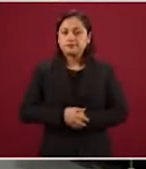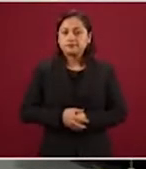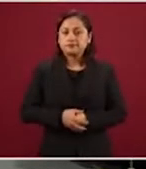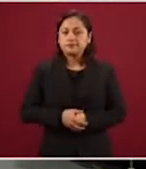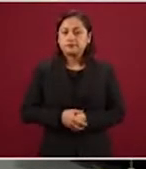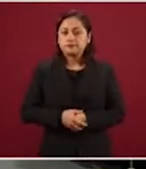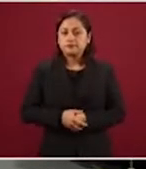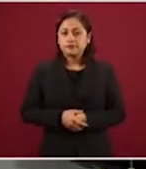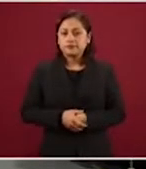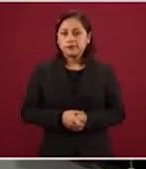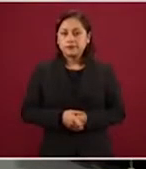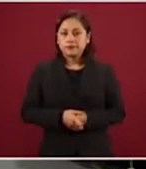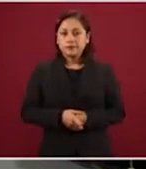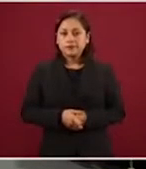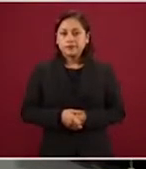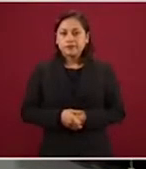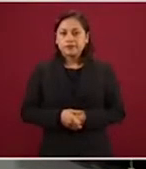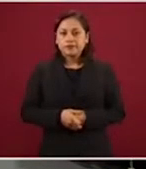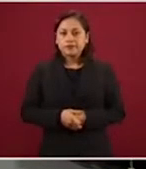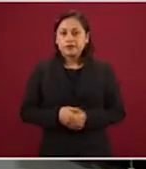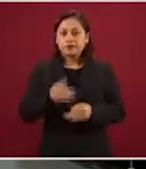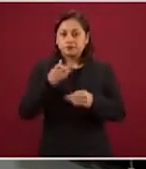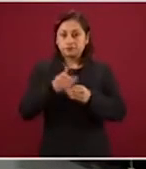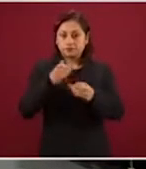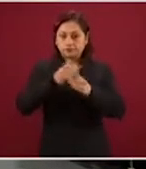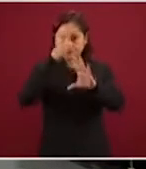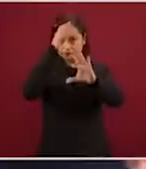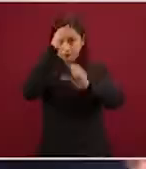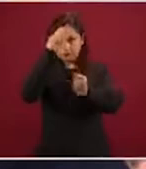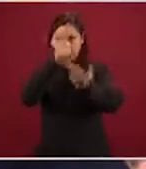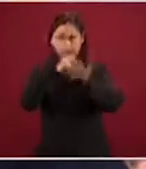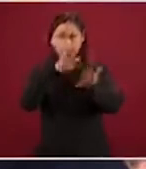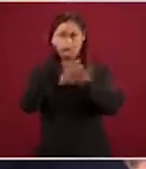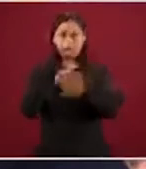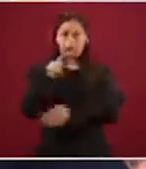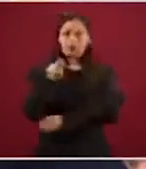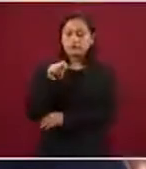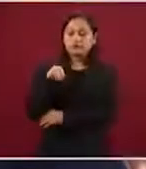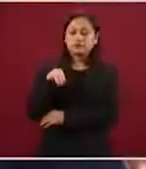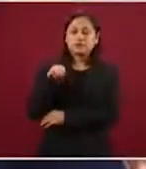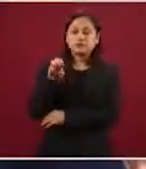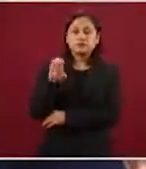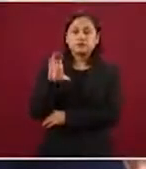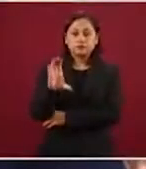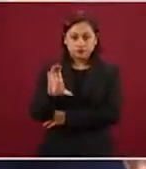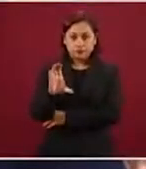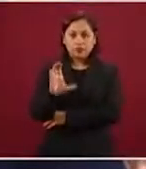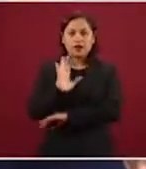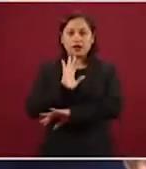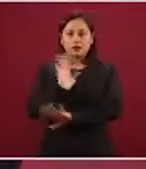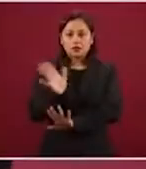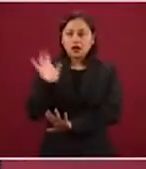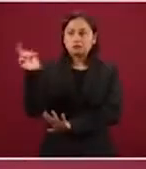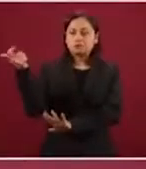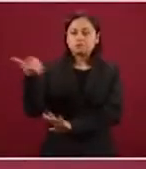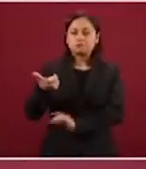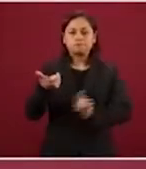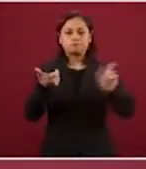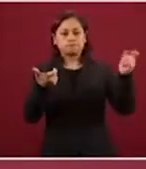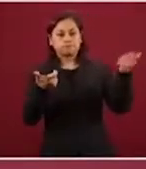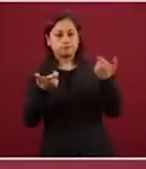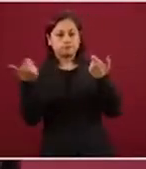Con el acuerdo, con el tratado, van a llegar inversiones,